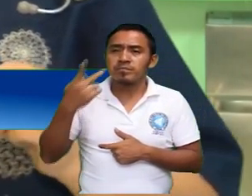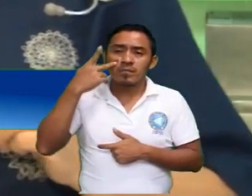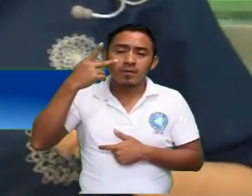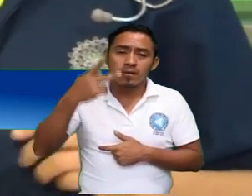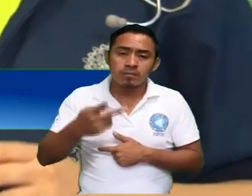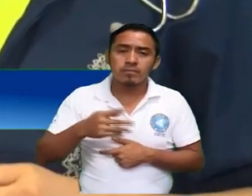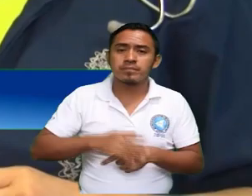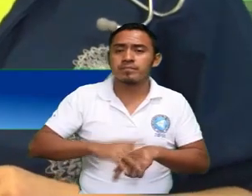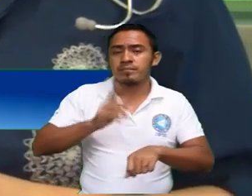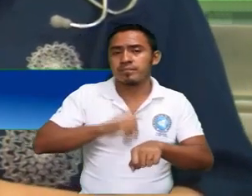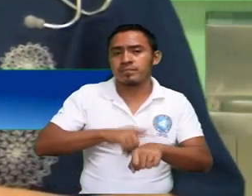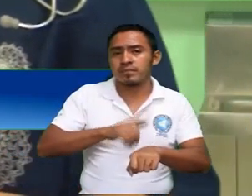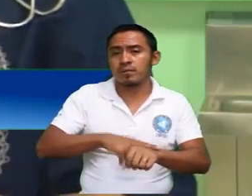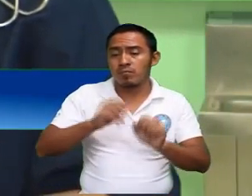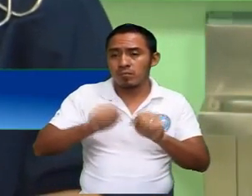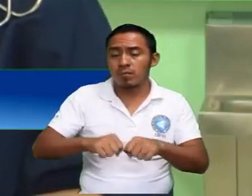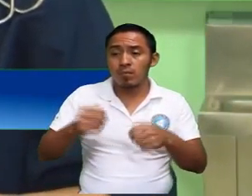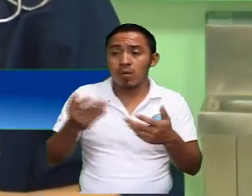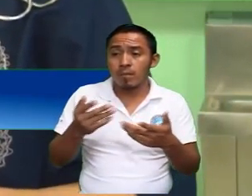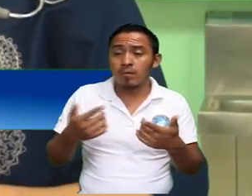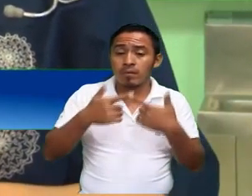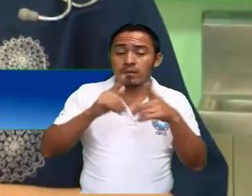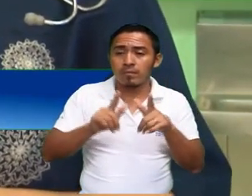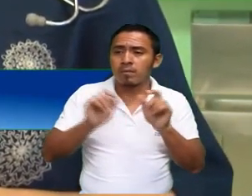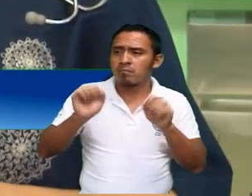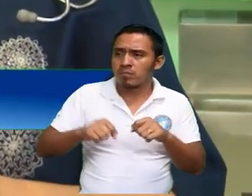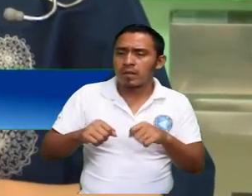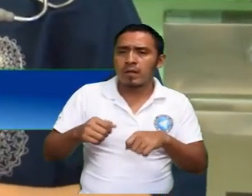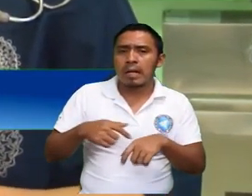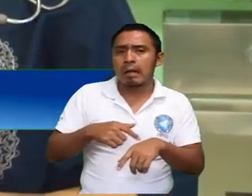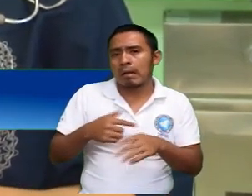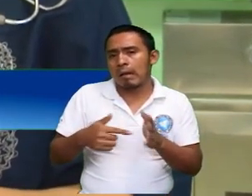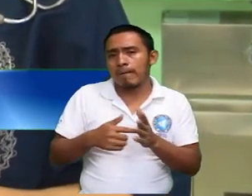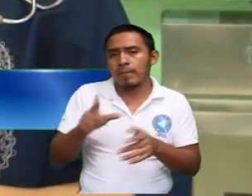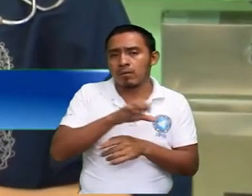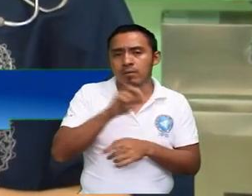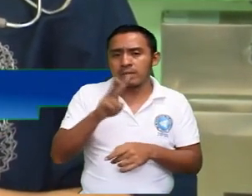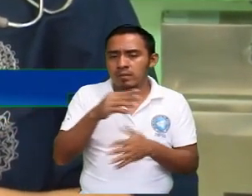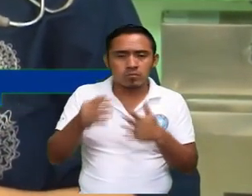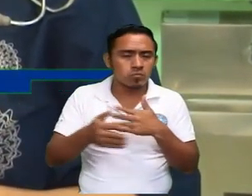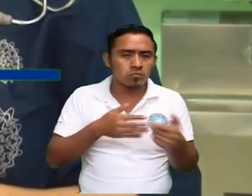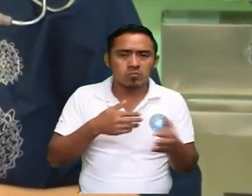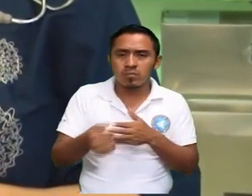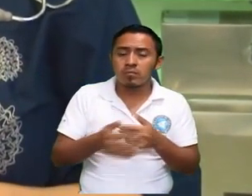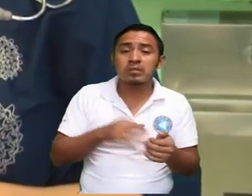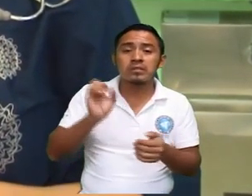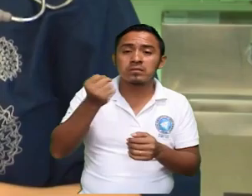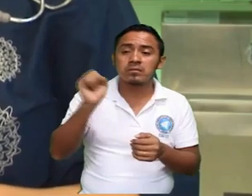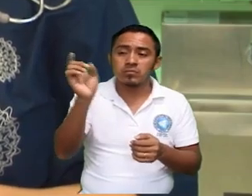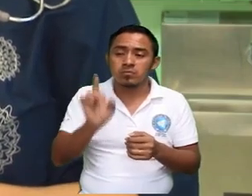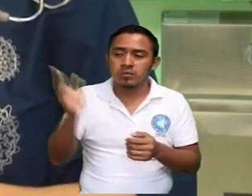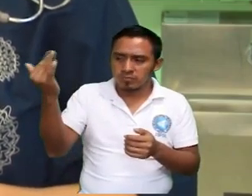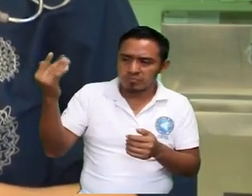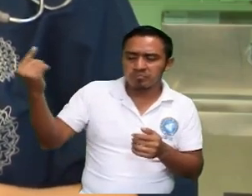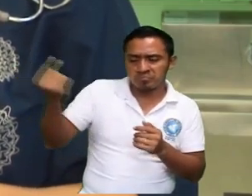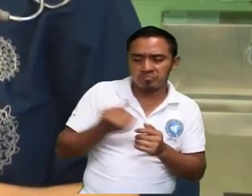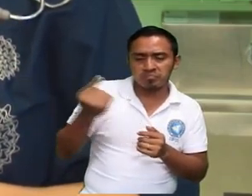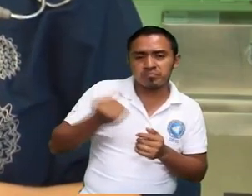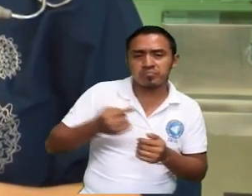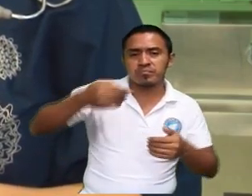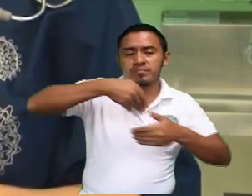Vemos los tiempos que ellos tienen libre. Ellos pueden venir, si no pueden venir de lunes a viernes, pueden venir el fin de semana. Pueden venir el fin de